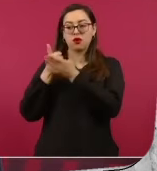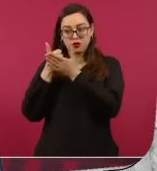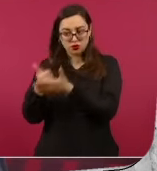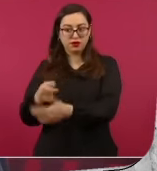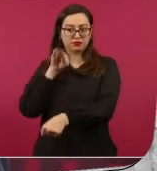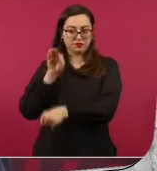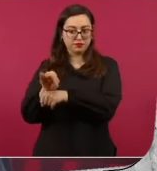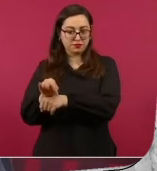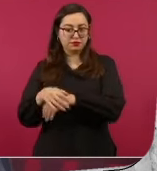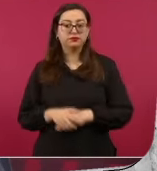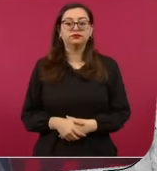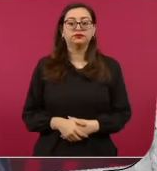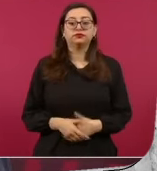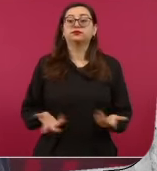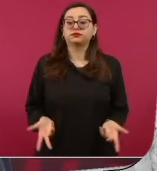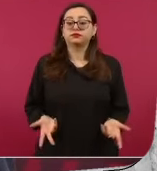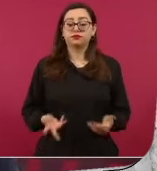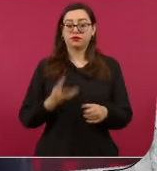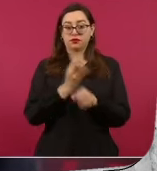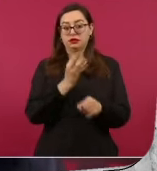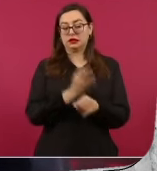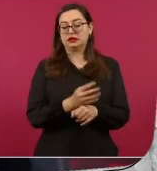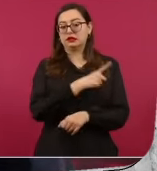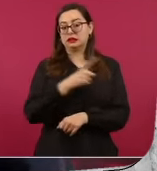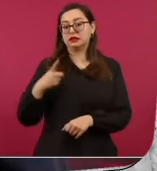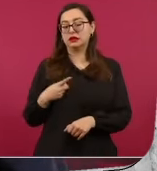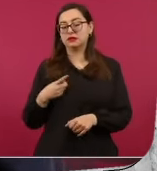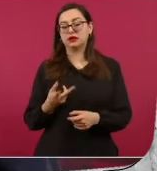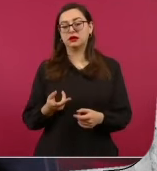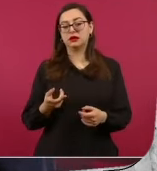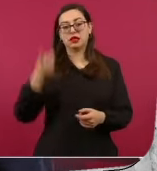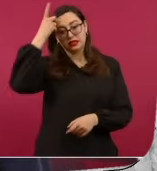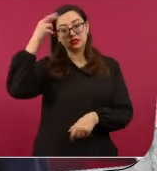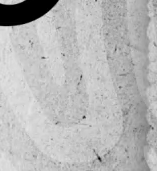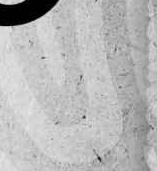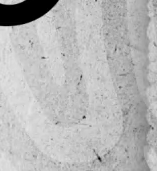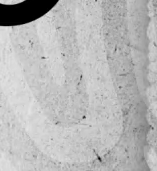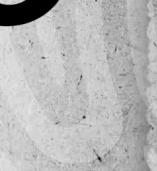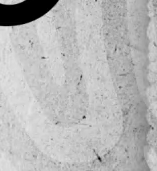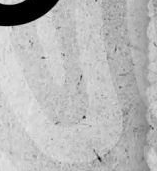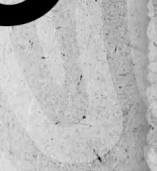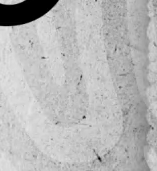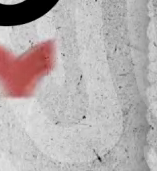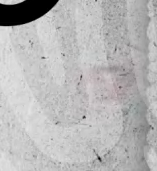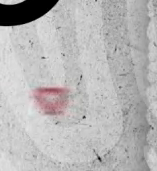reducir el pago a quienes tienen deudas en el Infonavit.